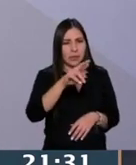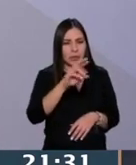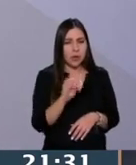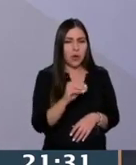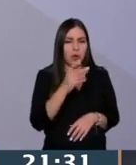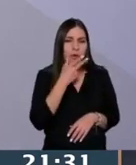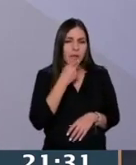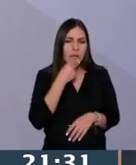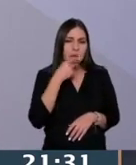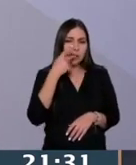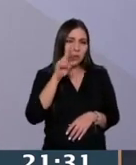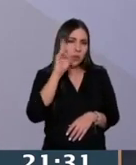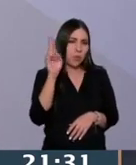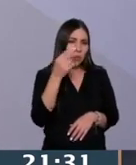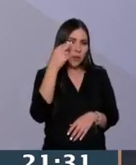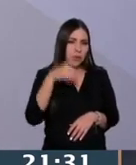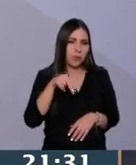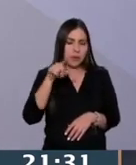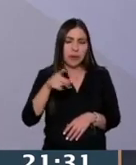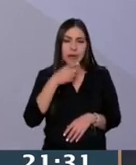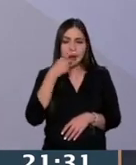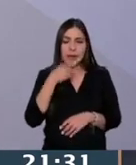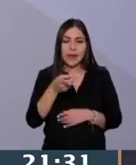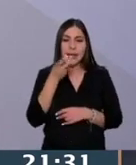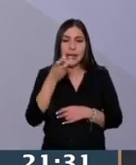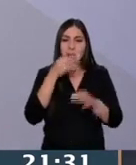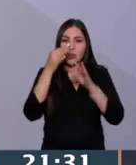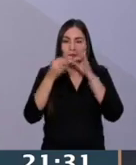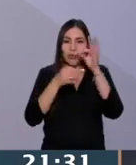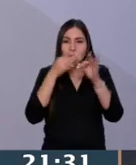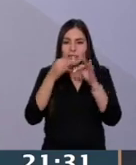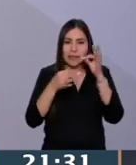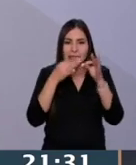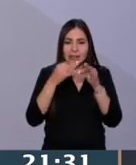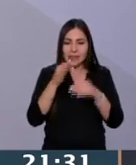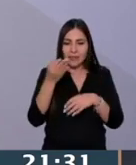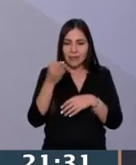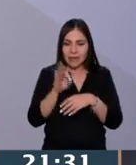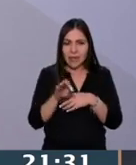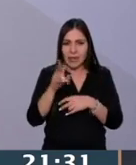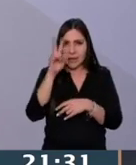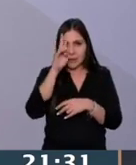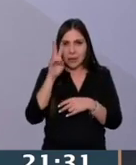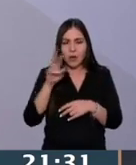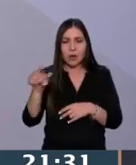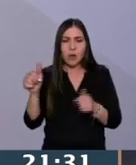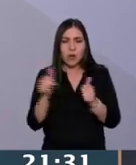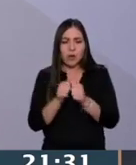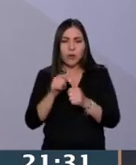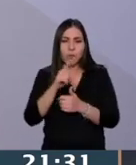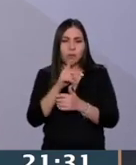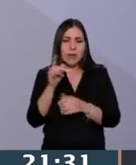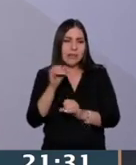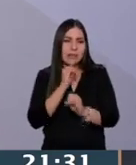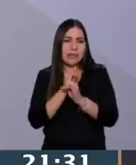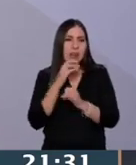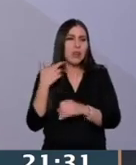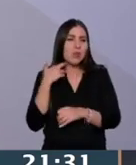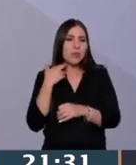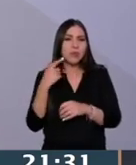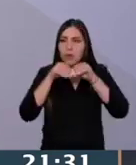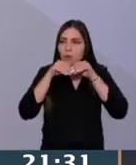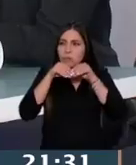se amplificó. Entonces, lo que nos quiere decir esto es que es una campaña coordinada de